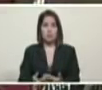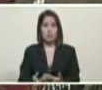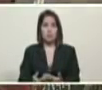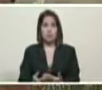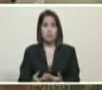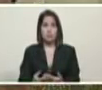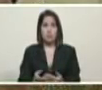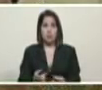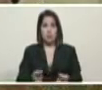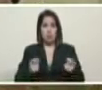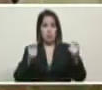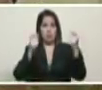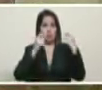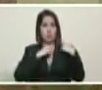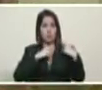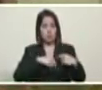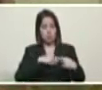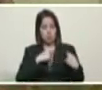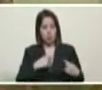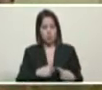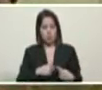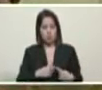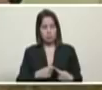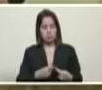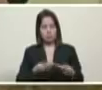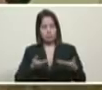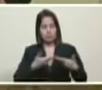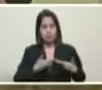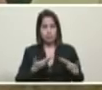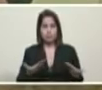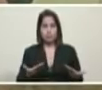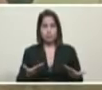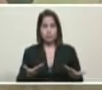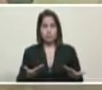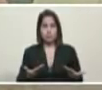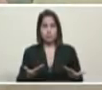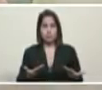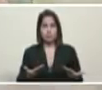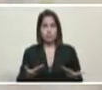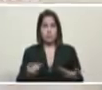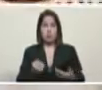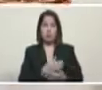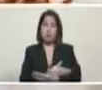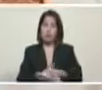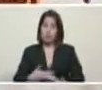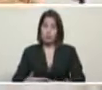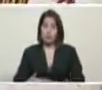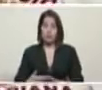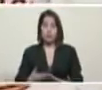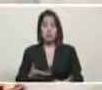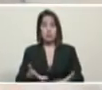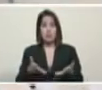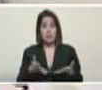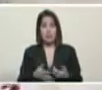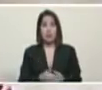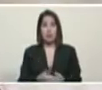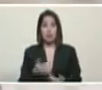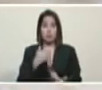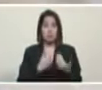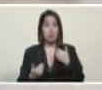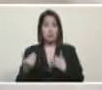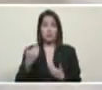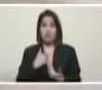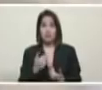una condecoración a su corazón. Se han ganado esta condecoración con sangre, con sacrificio.